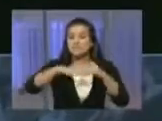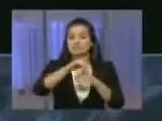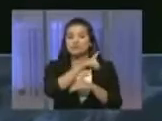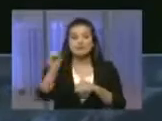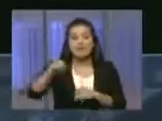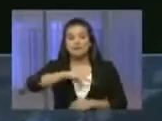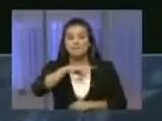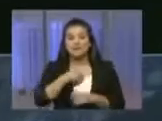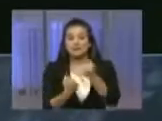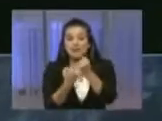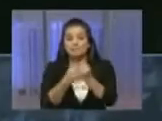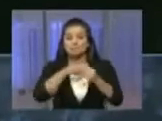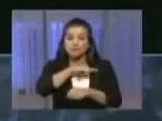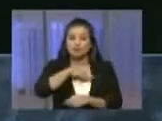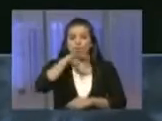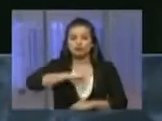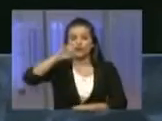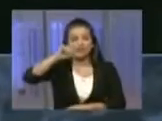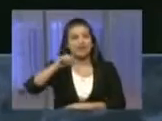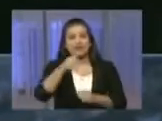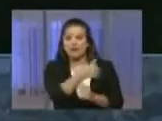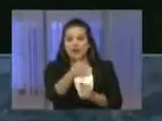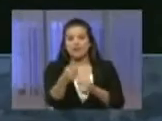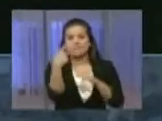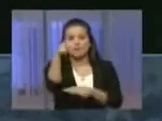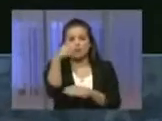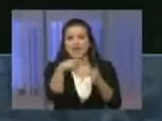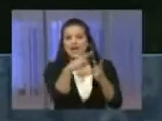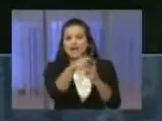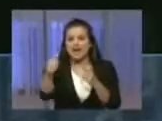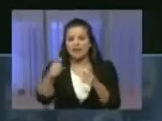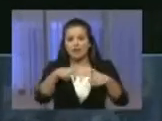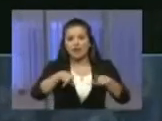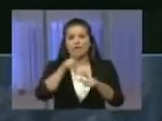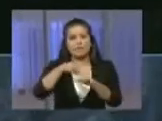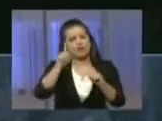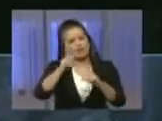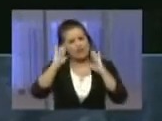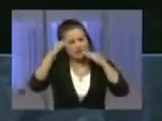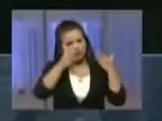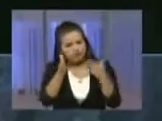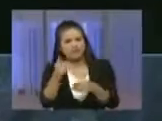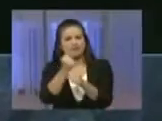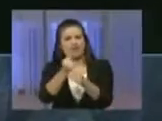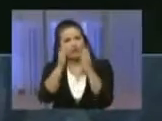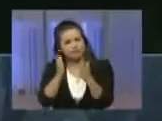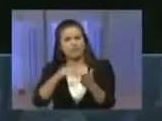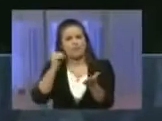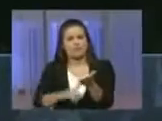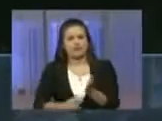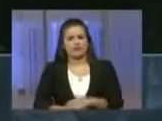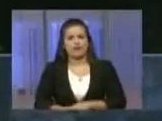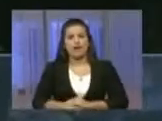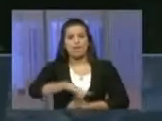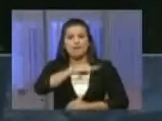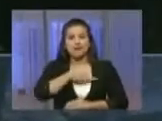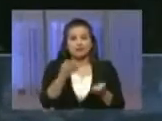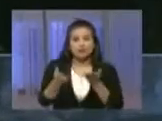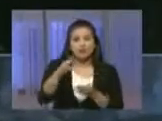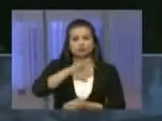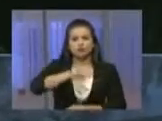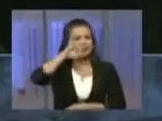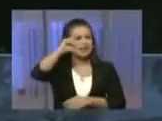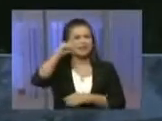Caracas en todas las parroquias en los urbanismos pero ponernos para esto compadre y que las bases de misiones socialistas Por qué